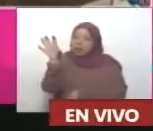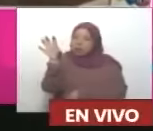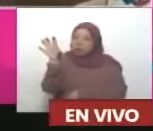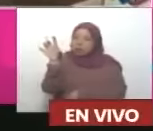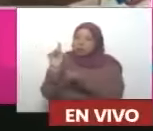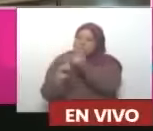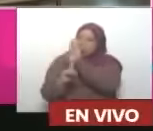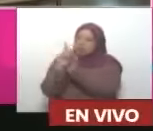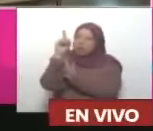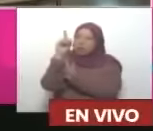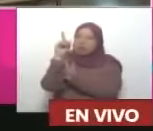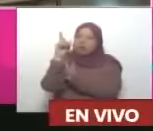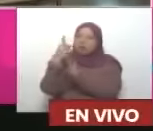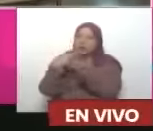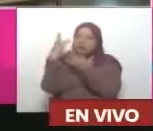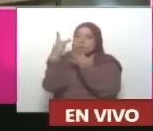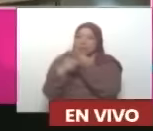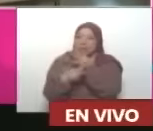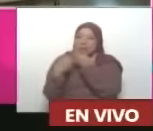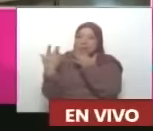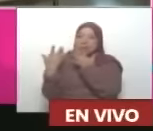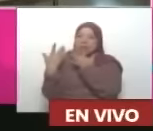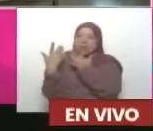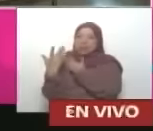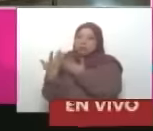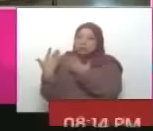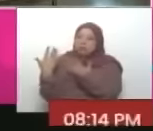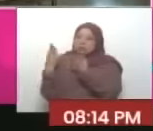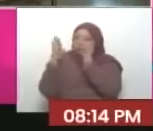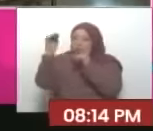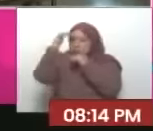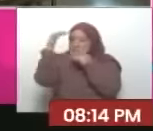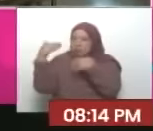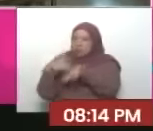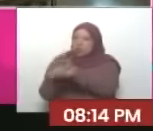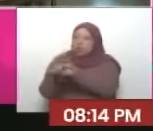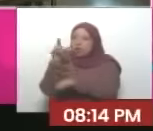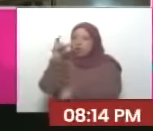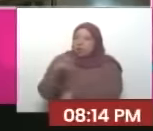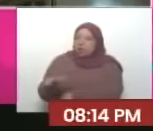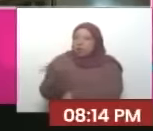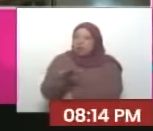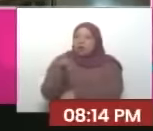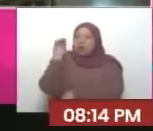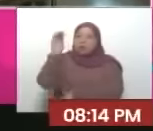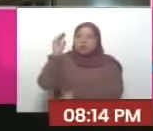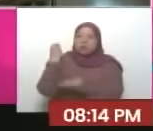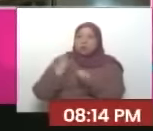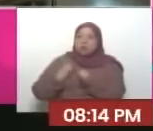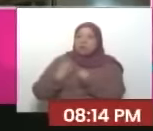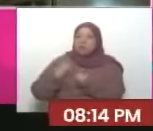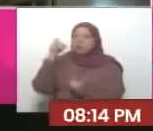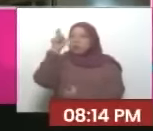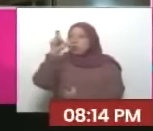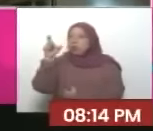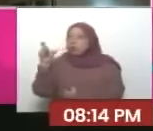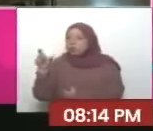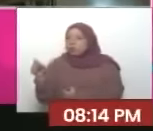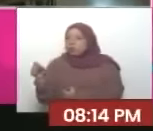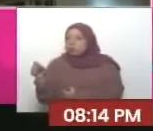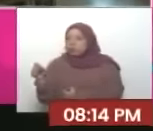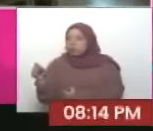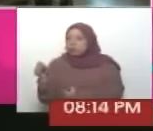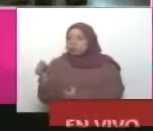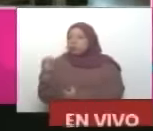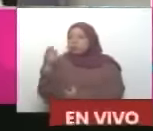que se desarrolle un plan acelerado para la atención integral de la población actual y futura de este territorio, que incluya, entre